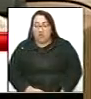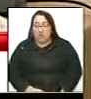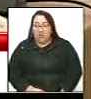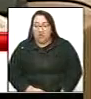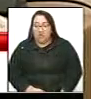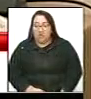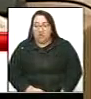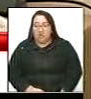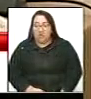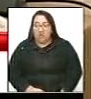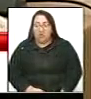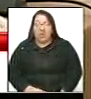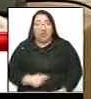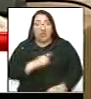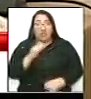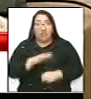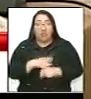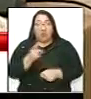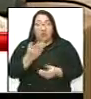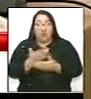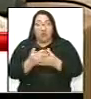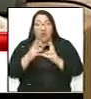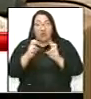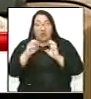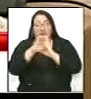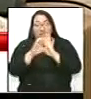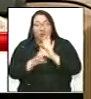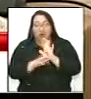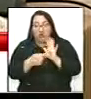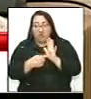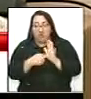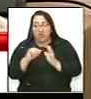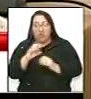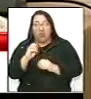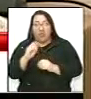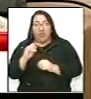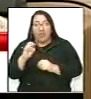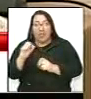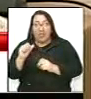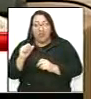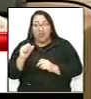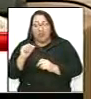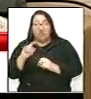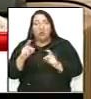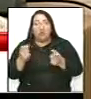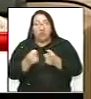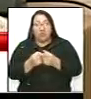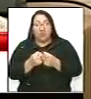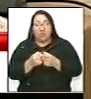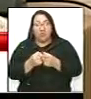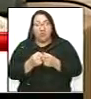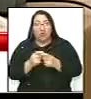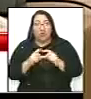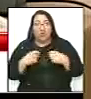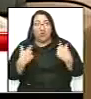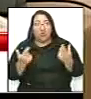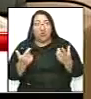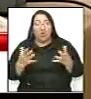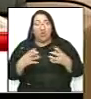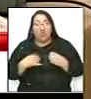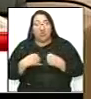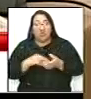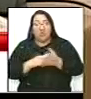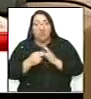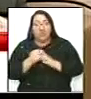respecto a que las denuncias se formulen sobre hechos que constituyan infracción a la Constitución y o delitos de función, la subcomisión, el colegiado, adopte una